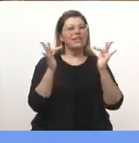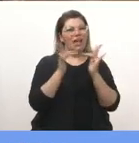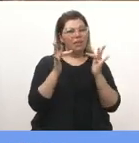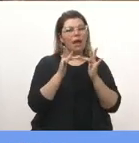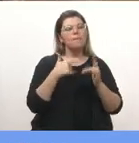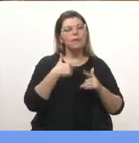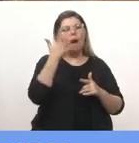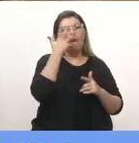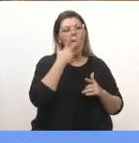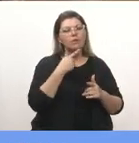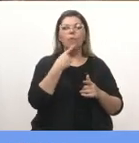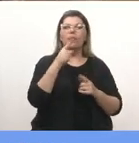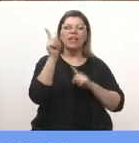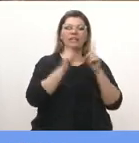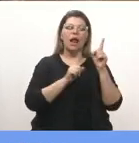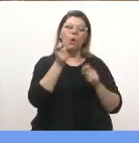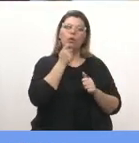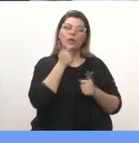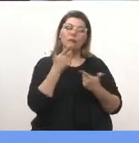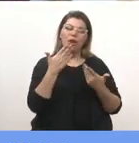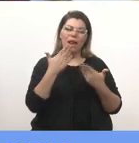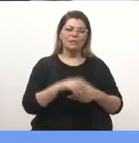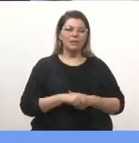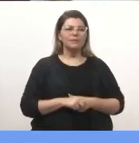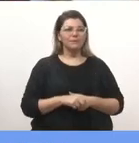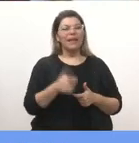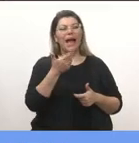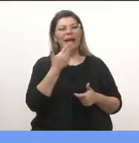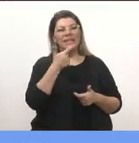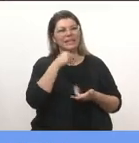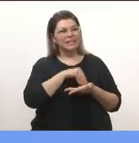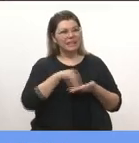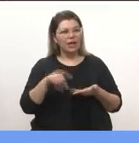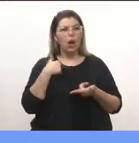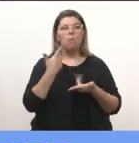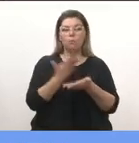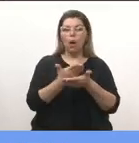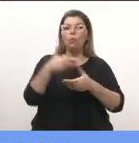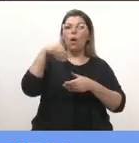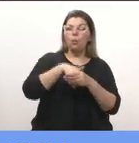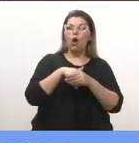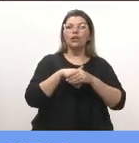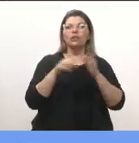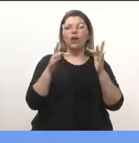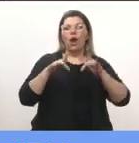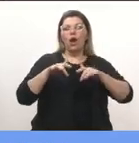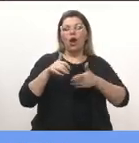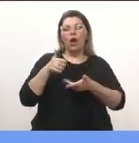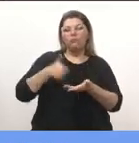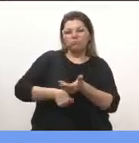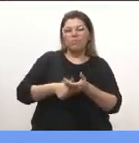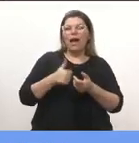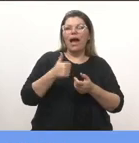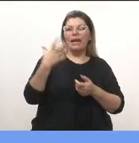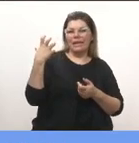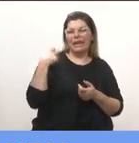gustado poder mencionar algunos casos. Gracias. Gracias, senadora. Propongo se vote por medios electrónicos en general y en particular